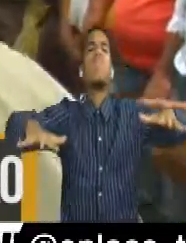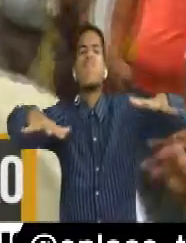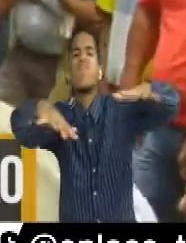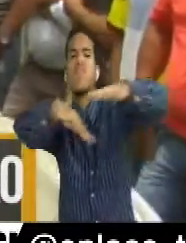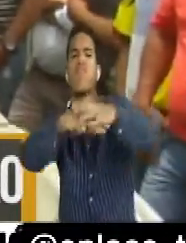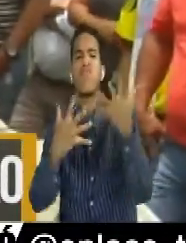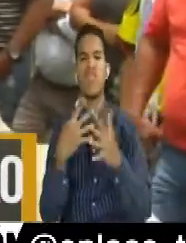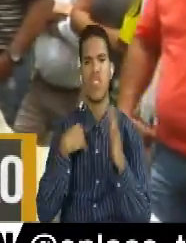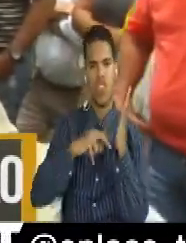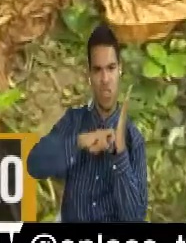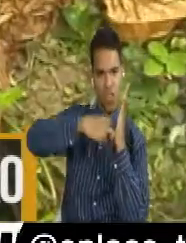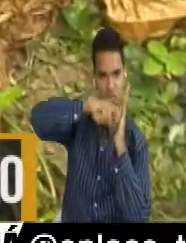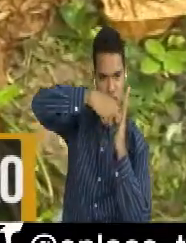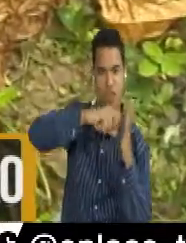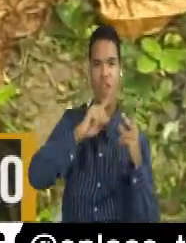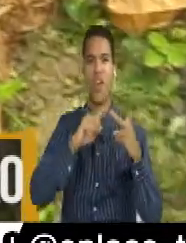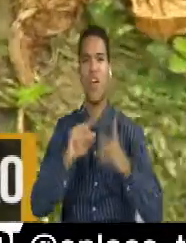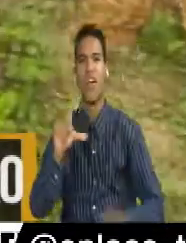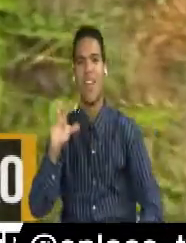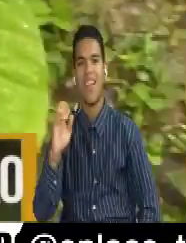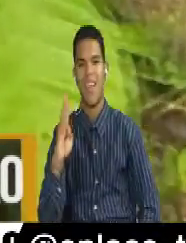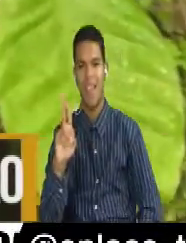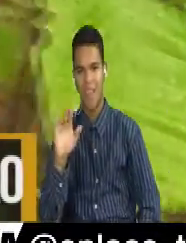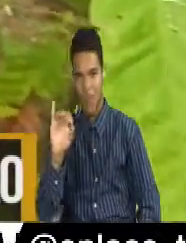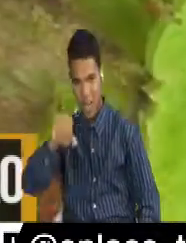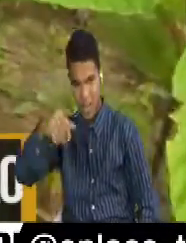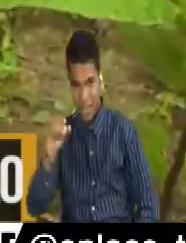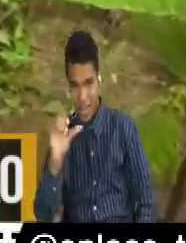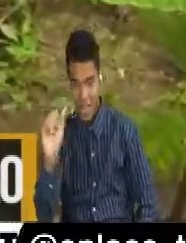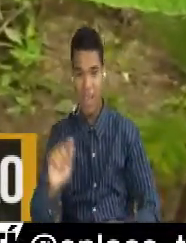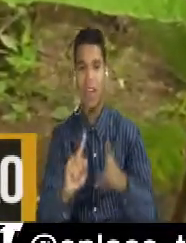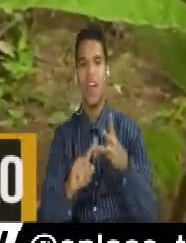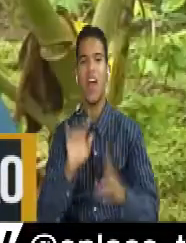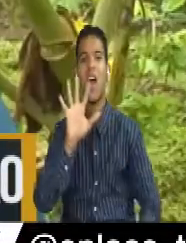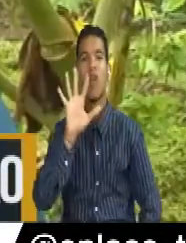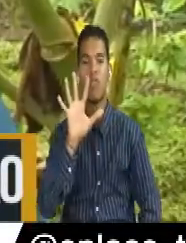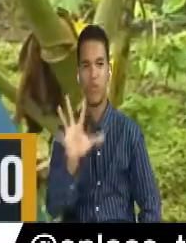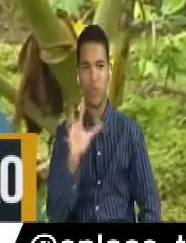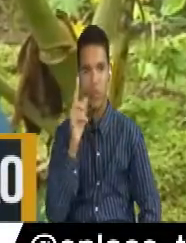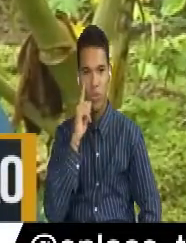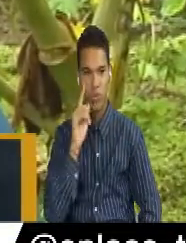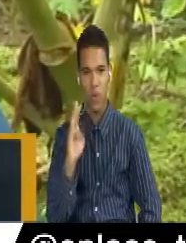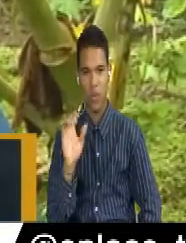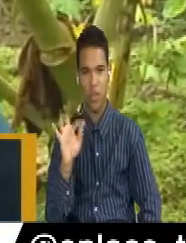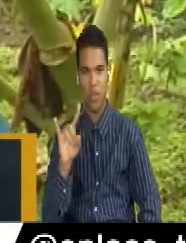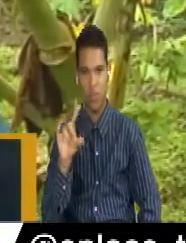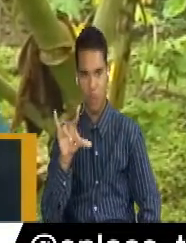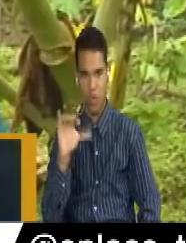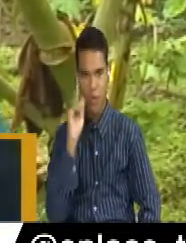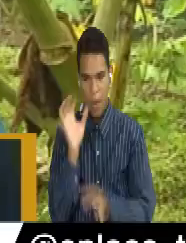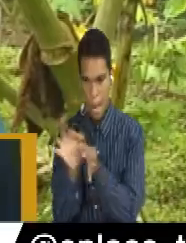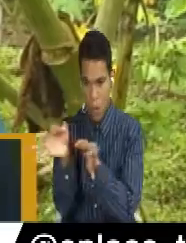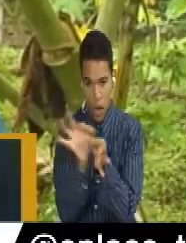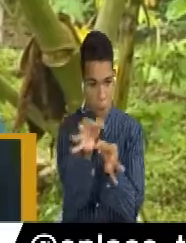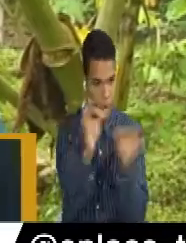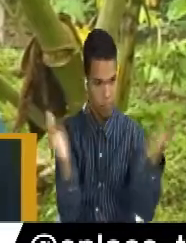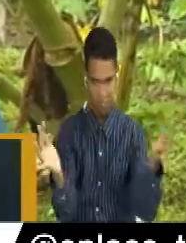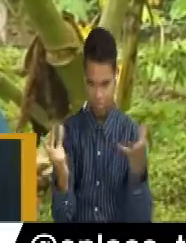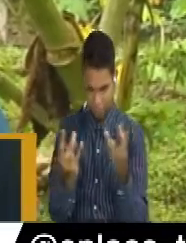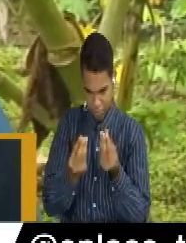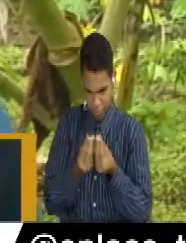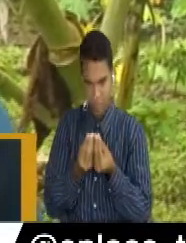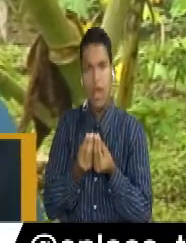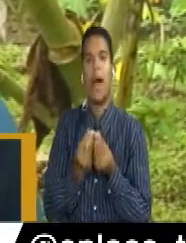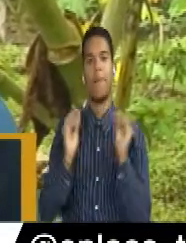Girón, Lebrija, Zapatoca, San Vicente de Chucurí y Betulia. Hemos logrado llegar hasta aquí, hasta esta escuela de